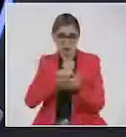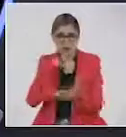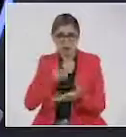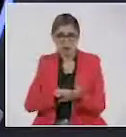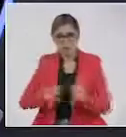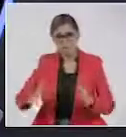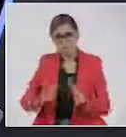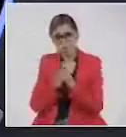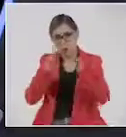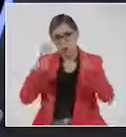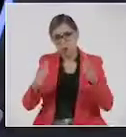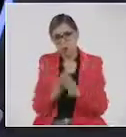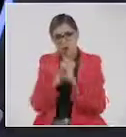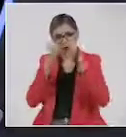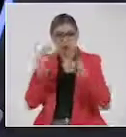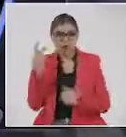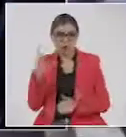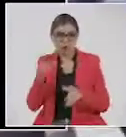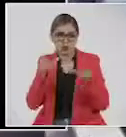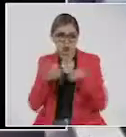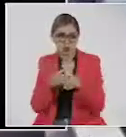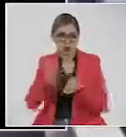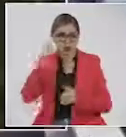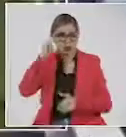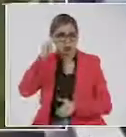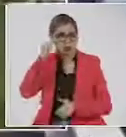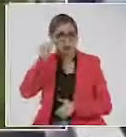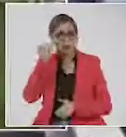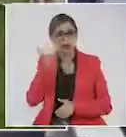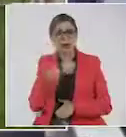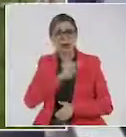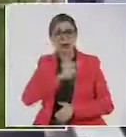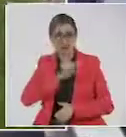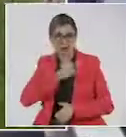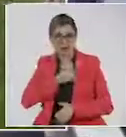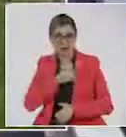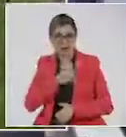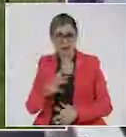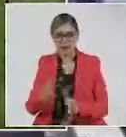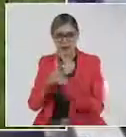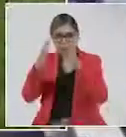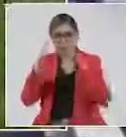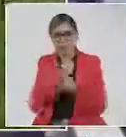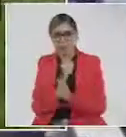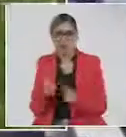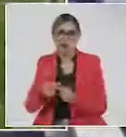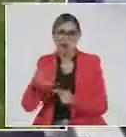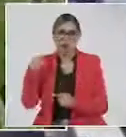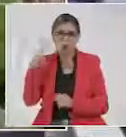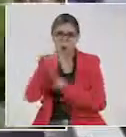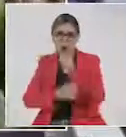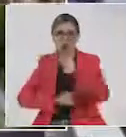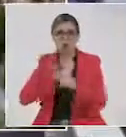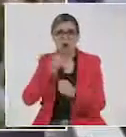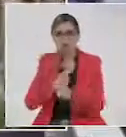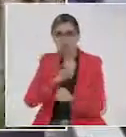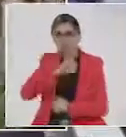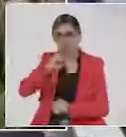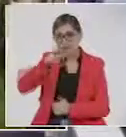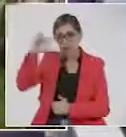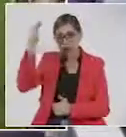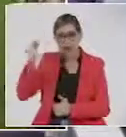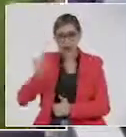los colonizadores y los locales. Pero en esa ocasión, que fue el año pasado, debido a la pandemia, se consiguió un lugar